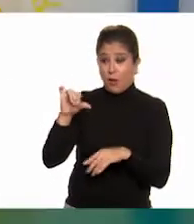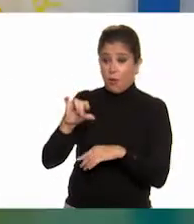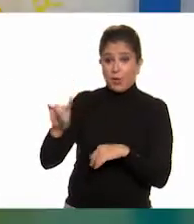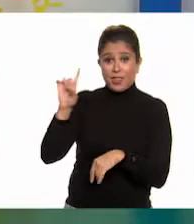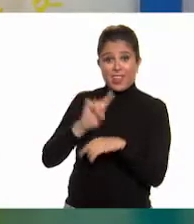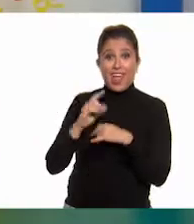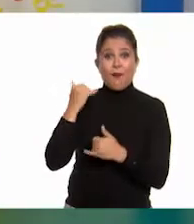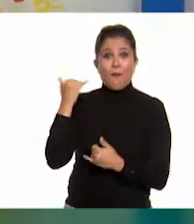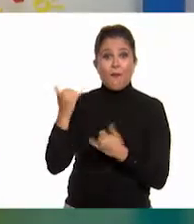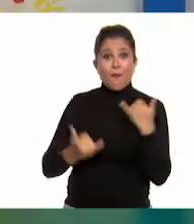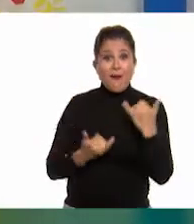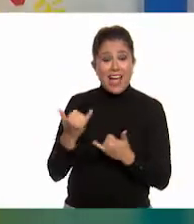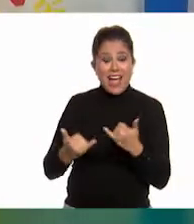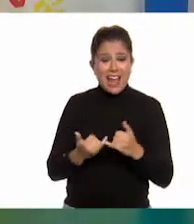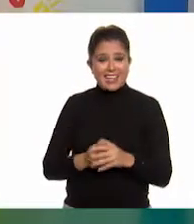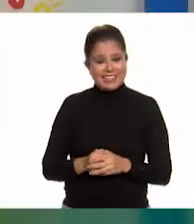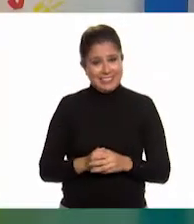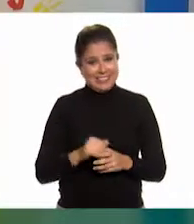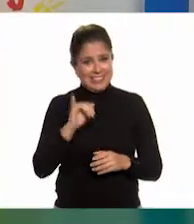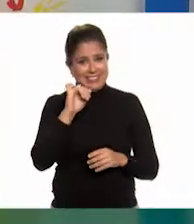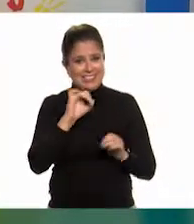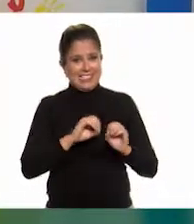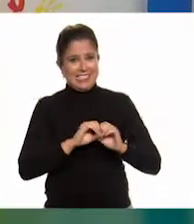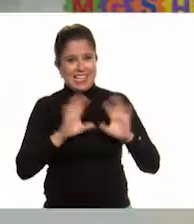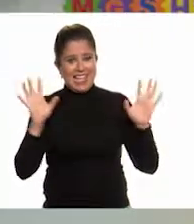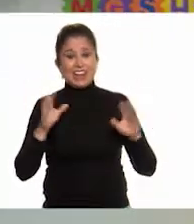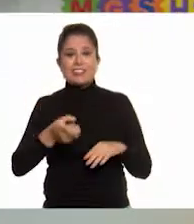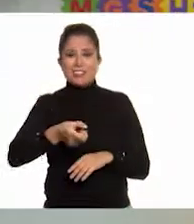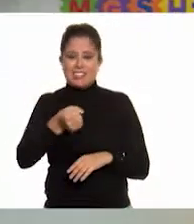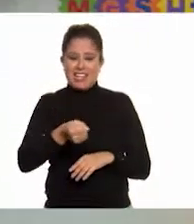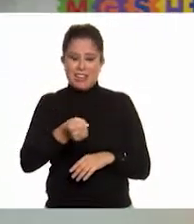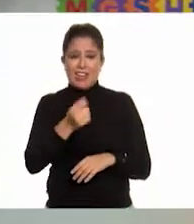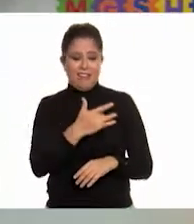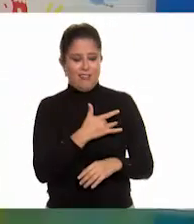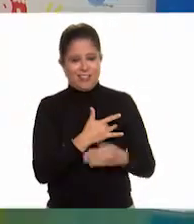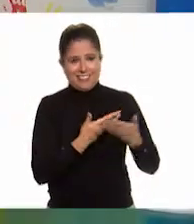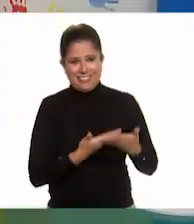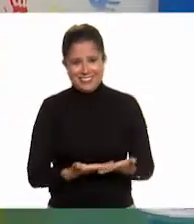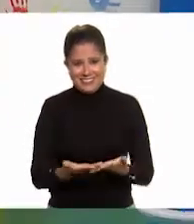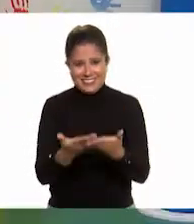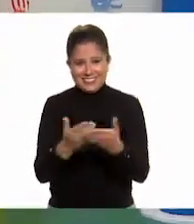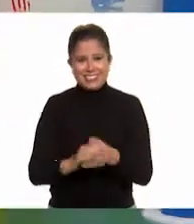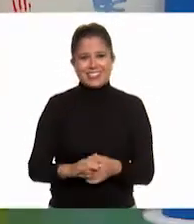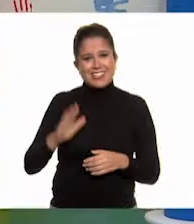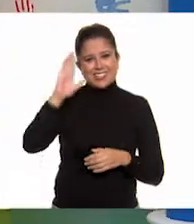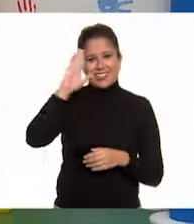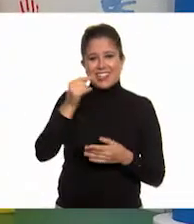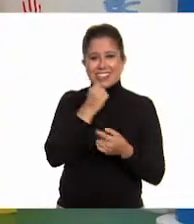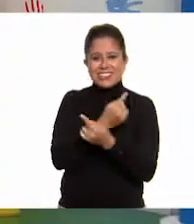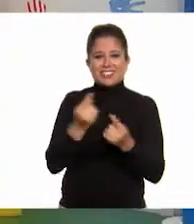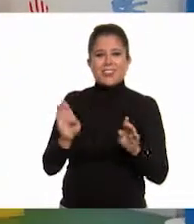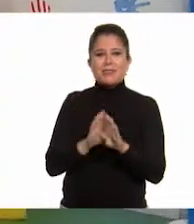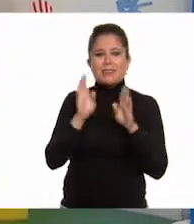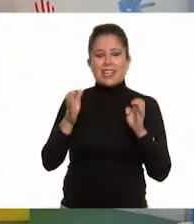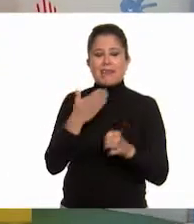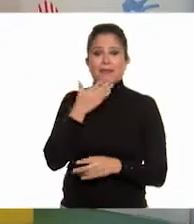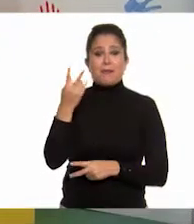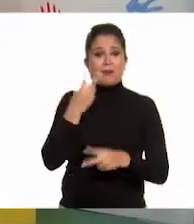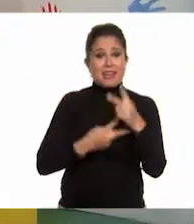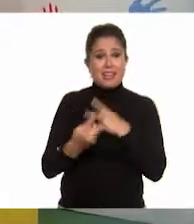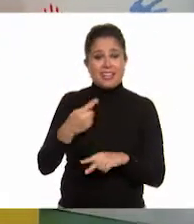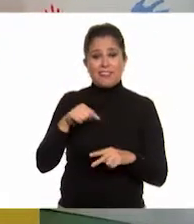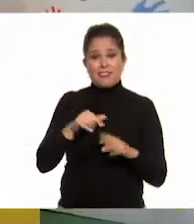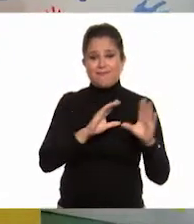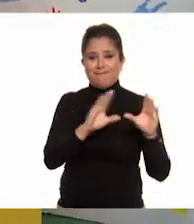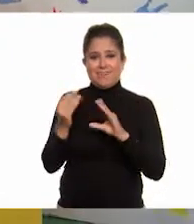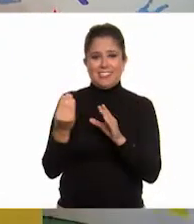vamos a jugar, Pili. Por supuesto que sí, y nos saludamos con la mano con la mano en el corazón. Hola, niñas y niños, ¿cómo están? Bienvenidos, como siempre, a esta